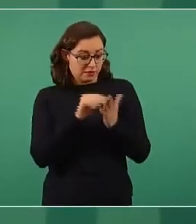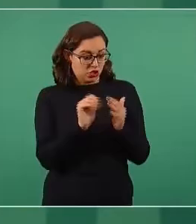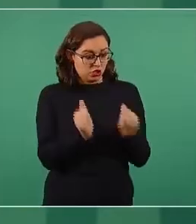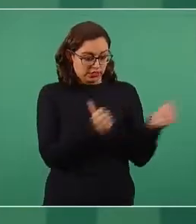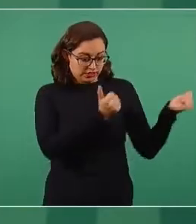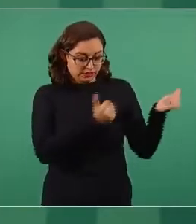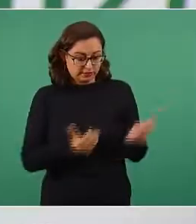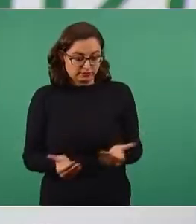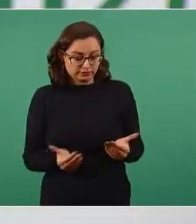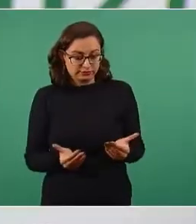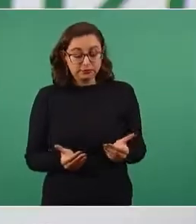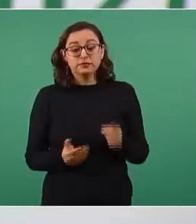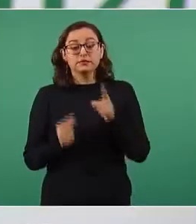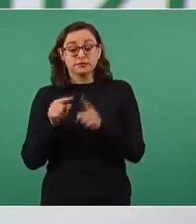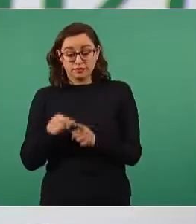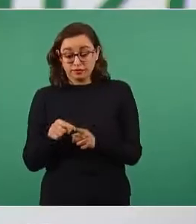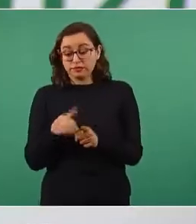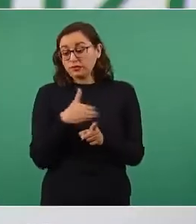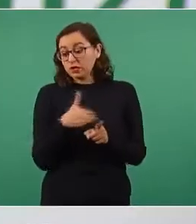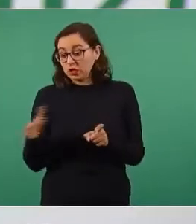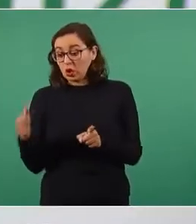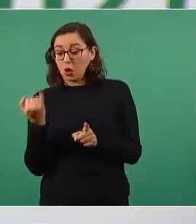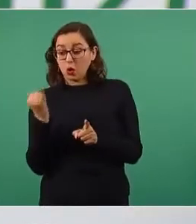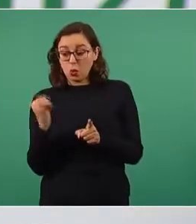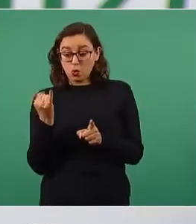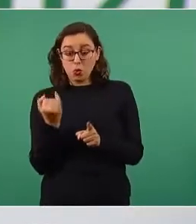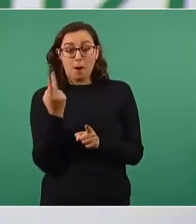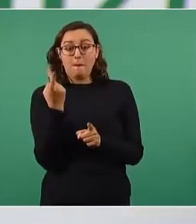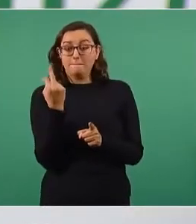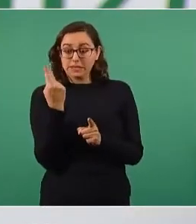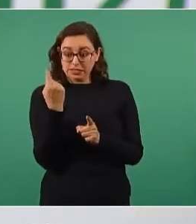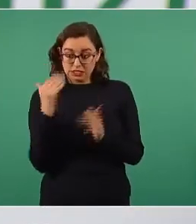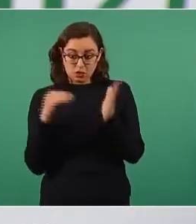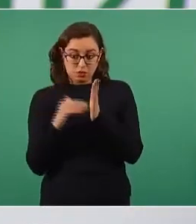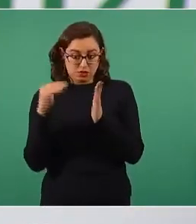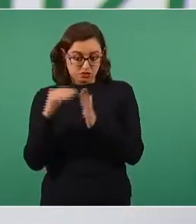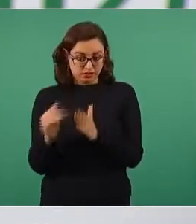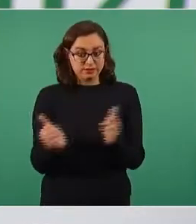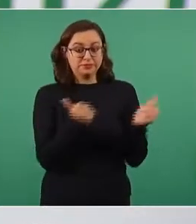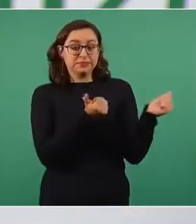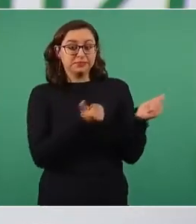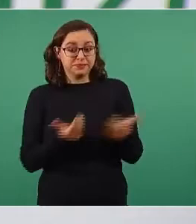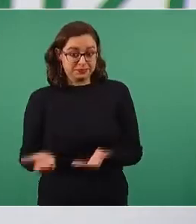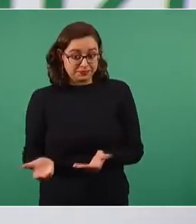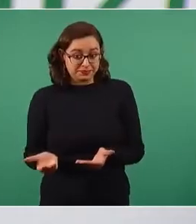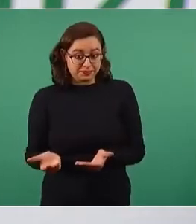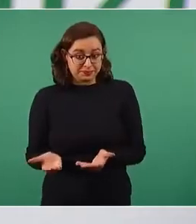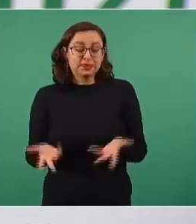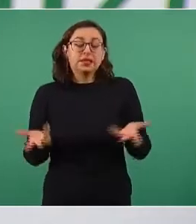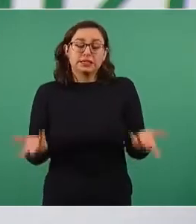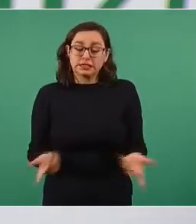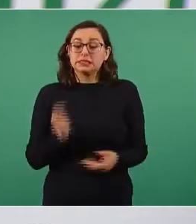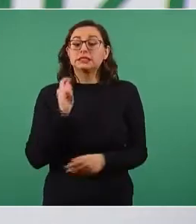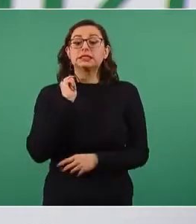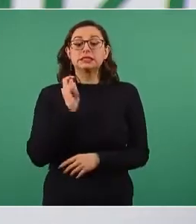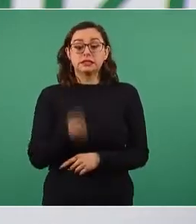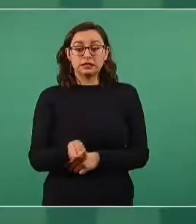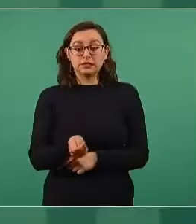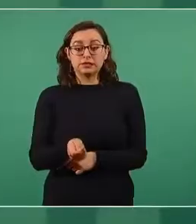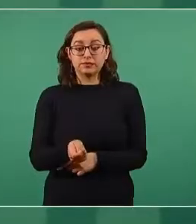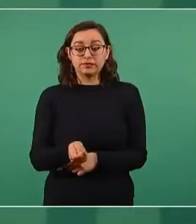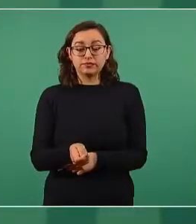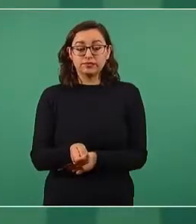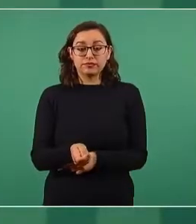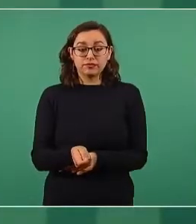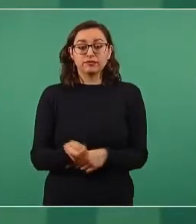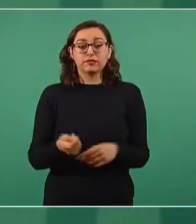El último día de mayo al último día de junio vamos a recibir 25 millones. Entonces, eso garantiza ¿qué cosa? Lo que ya